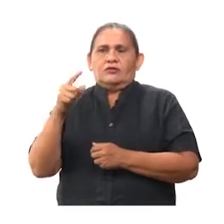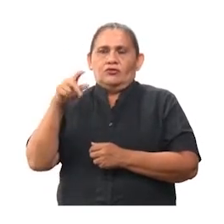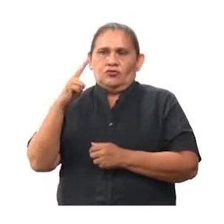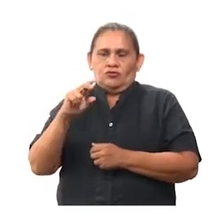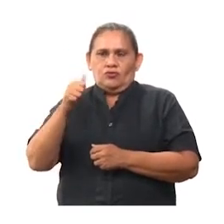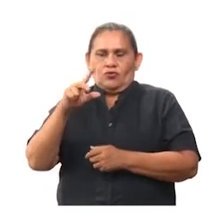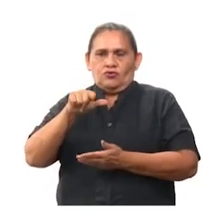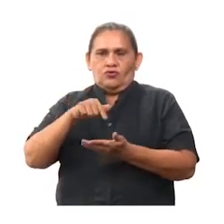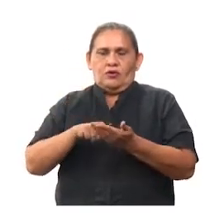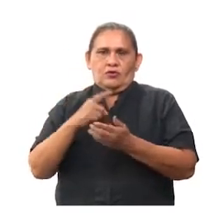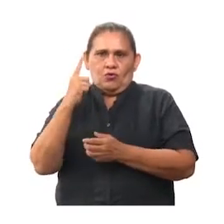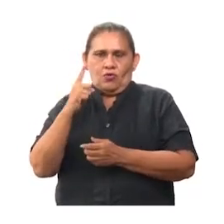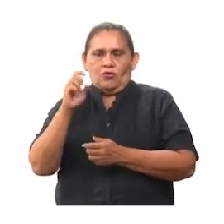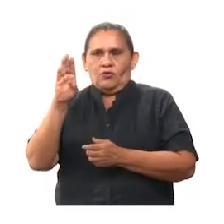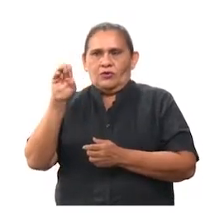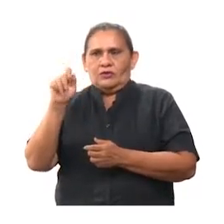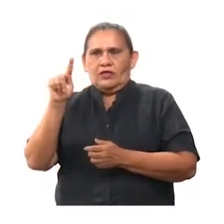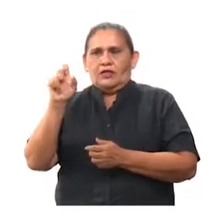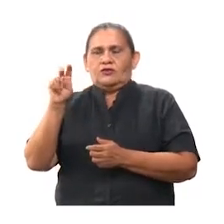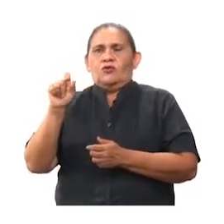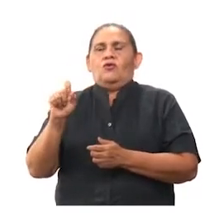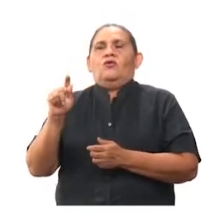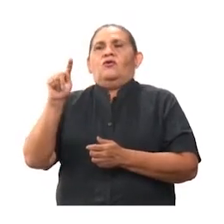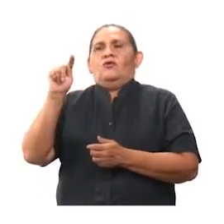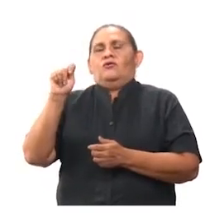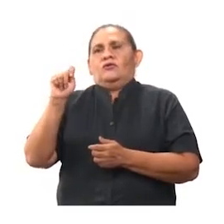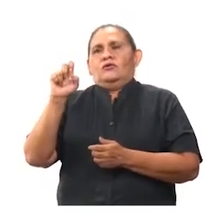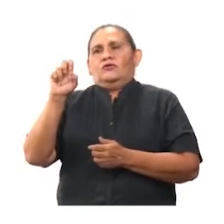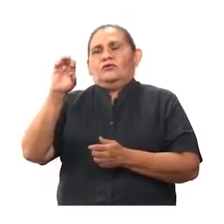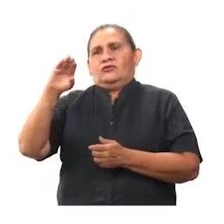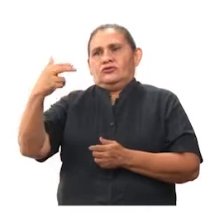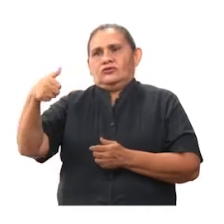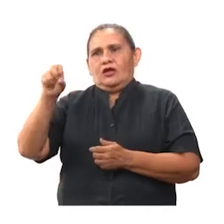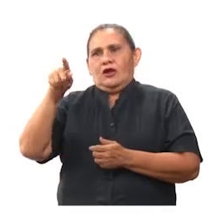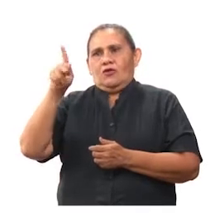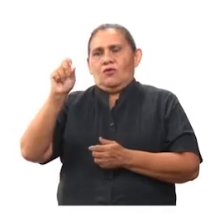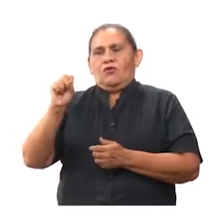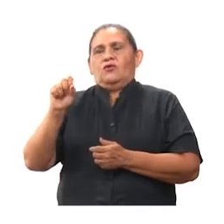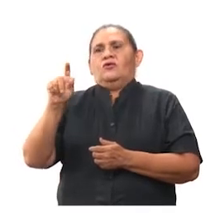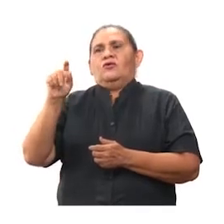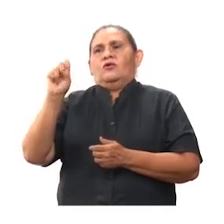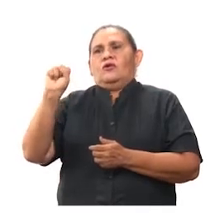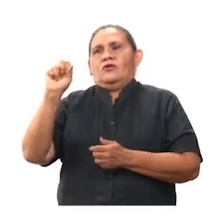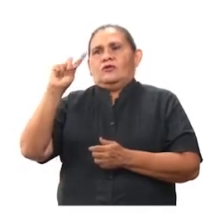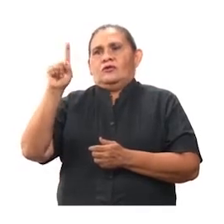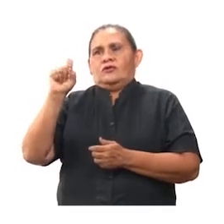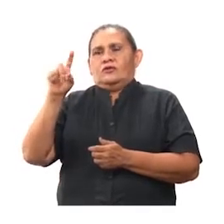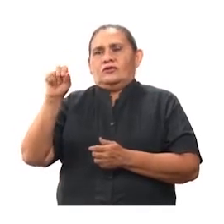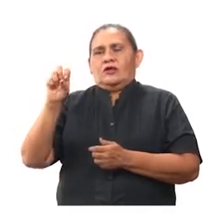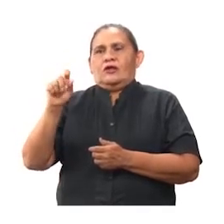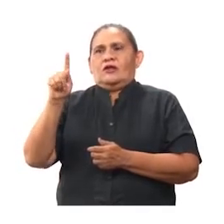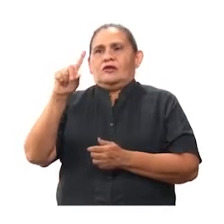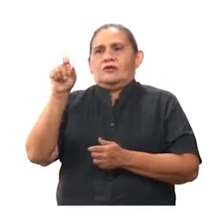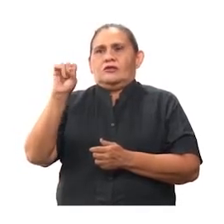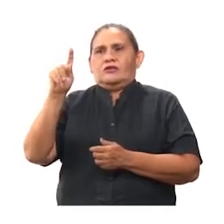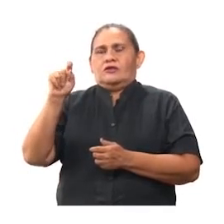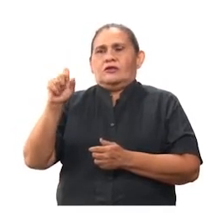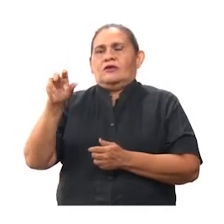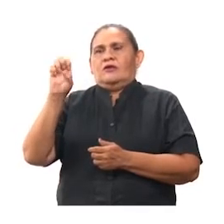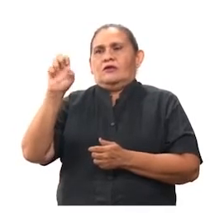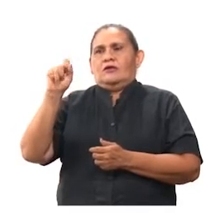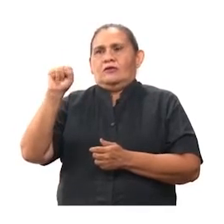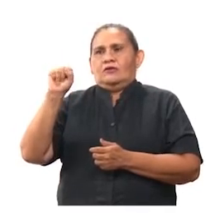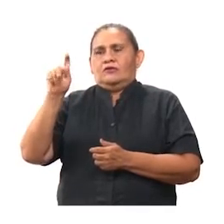foráneos, 1 en Celestún, Chancom, Chemash, Chiquinsonot, Concal, Cusamá, Sant, Semul, Citas, Espita,